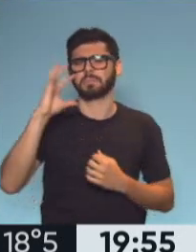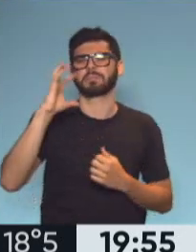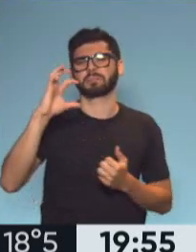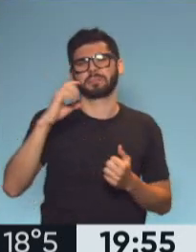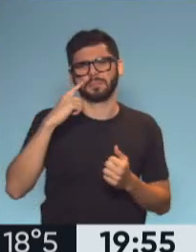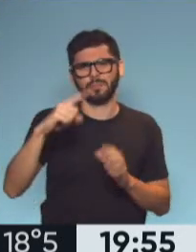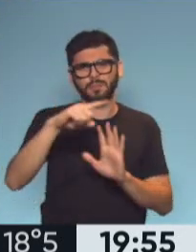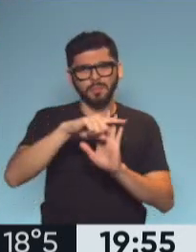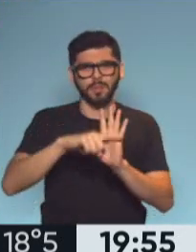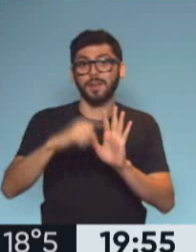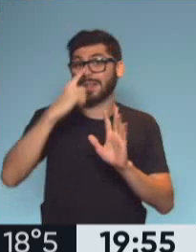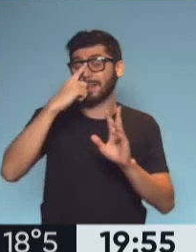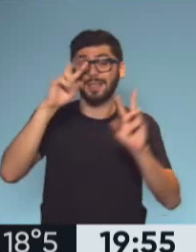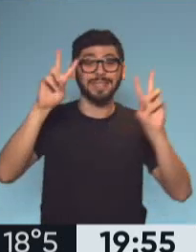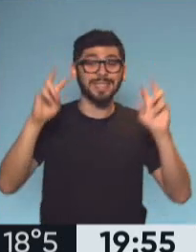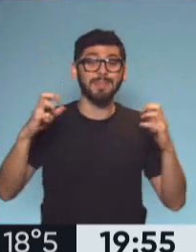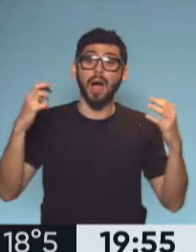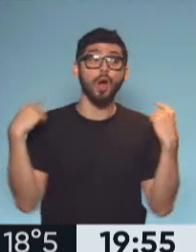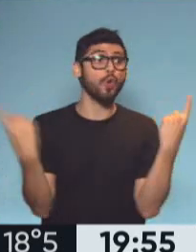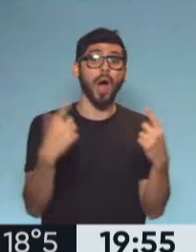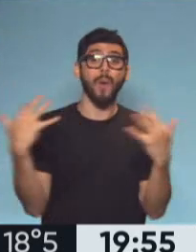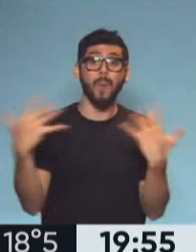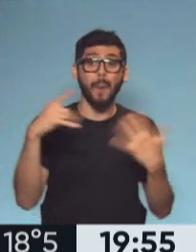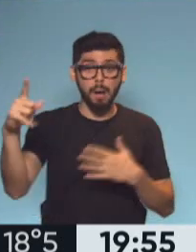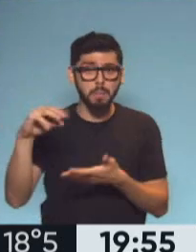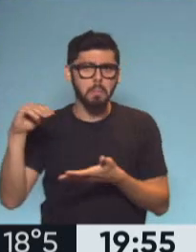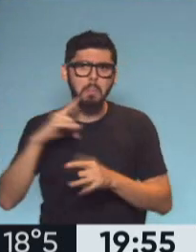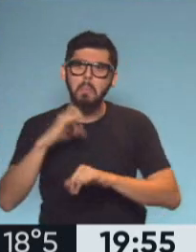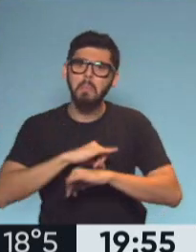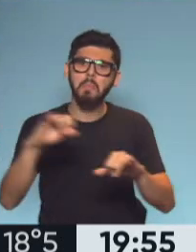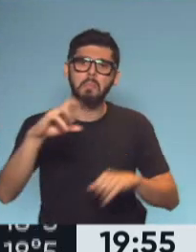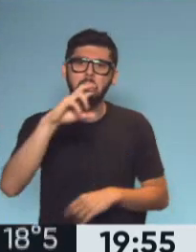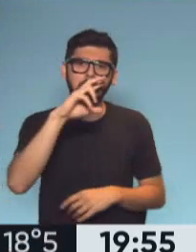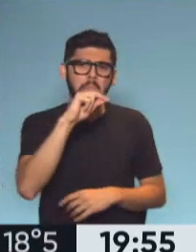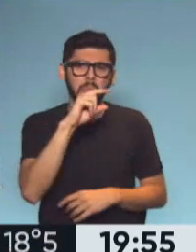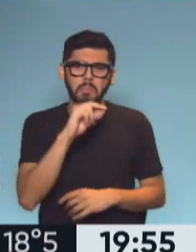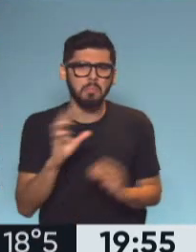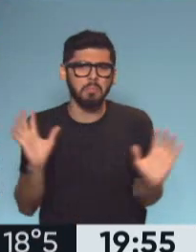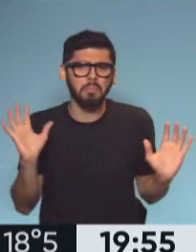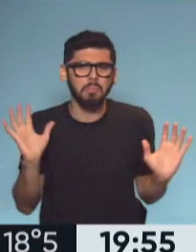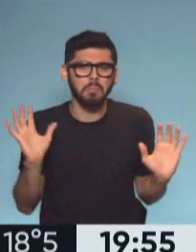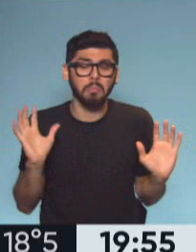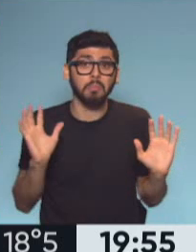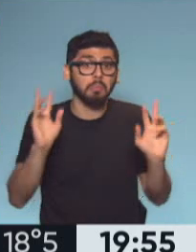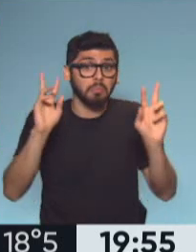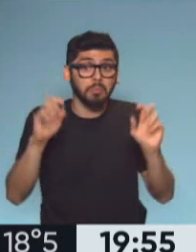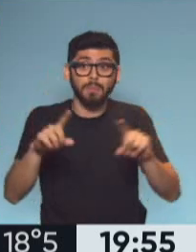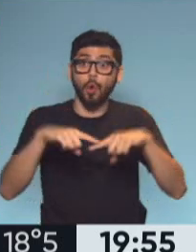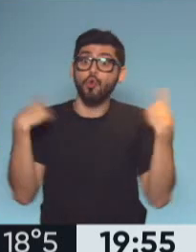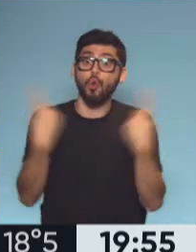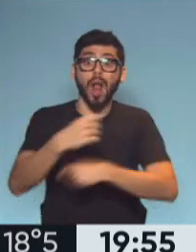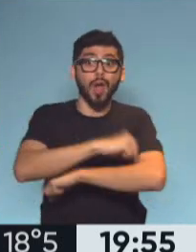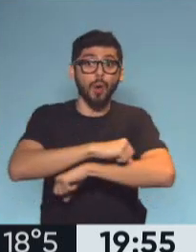fíjese, ignoraron la ventilación durante mucho tiempo. ¿Sí? No le llevaron el apunte a la que los ambientes tenían que